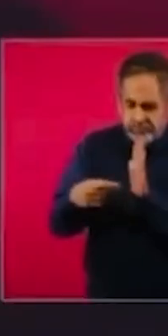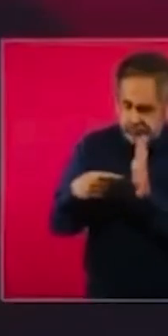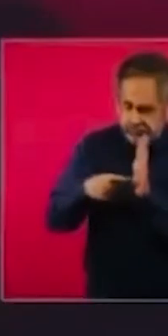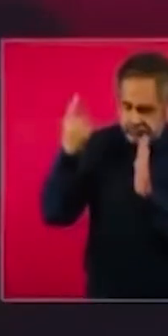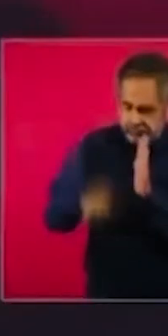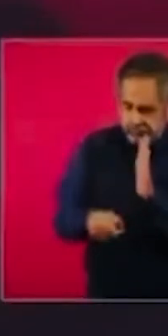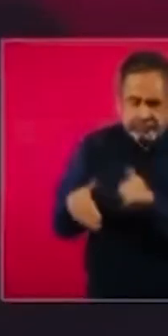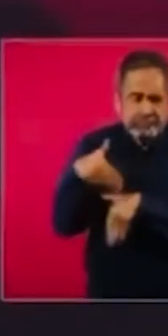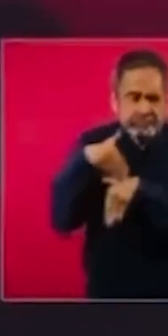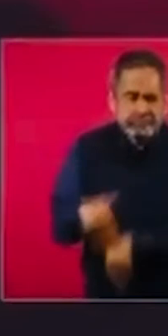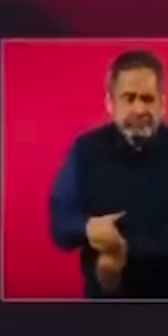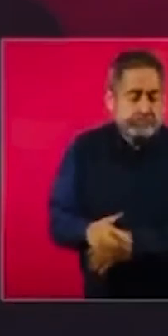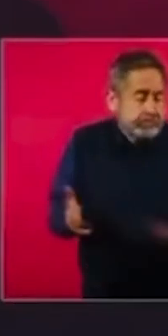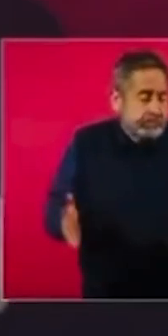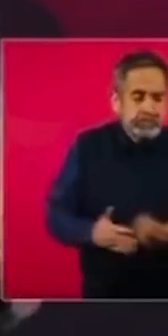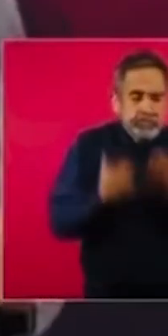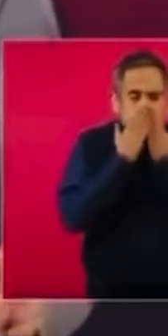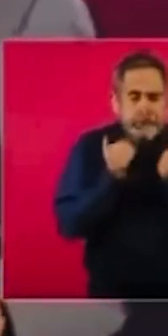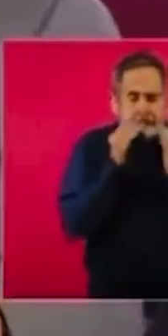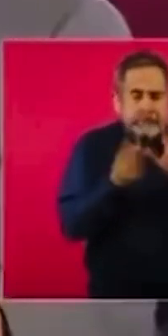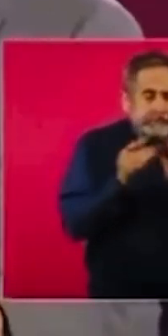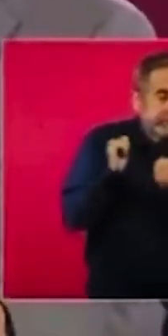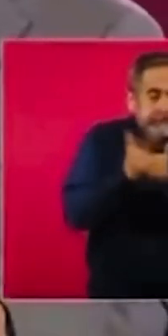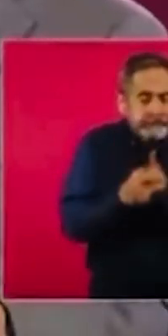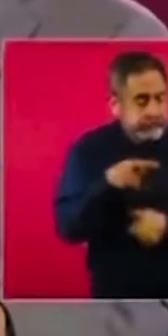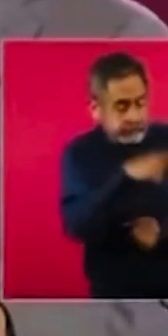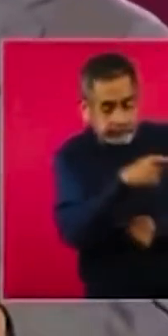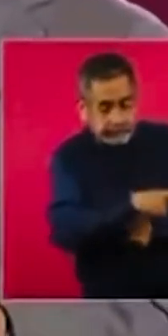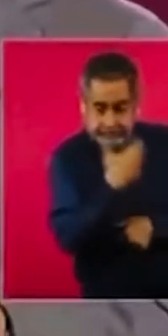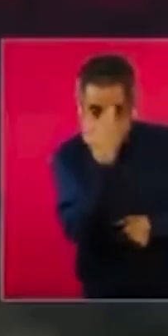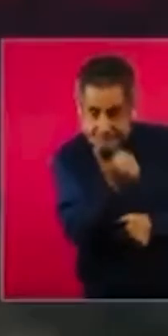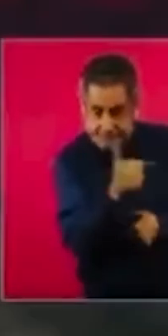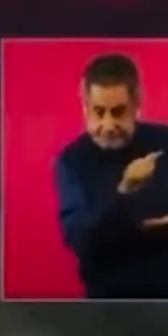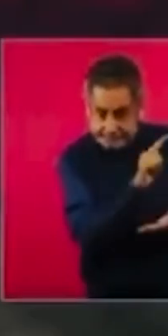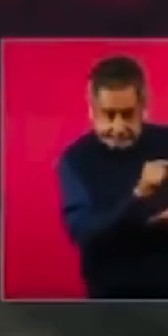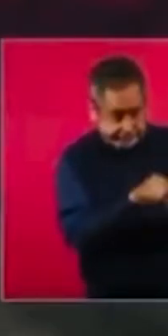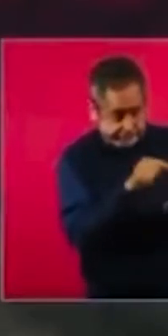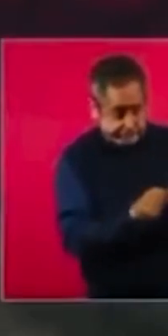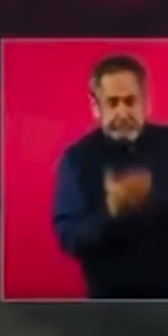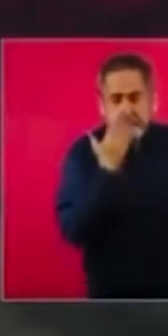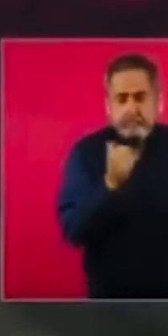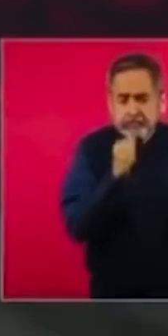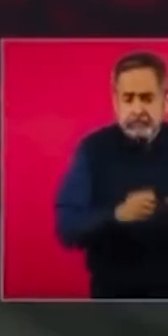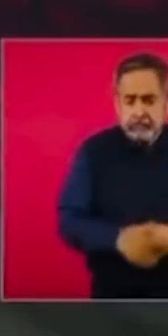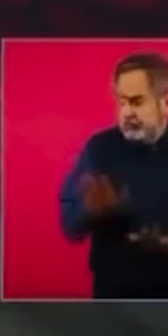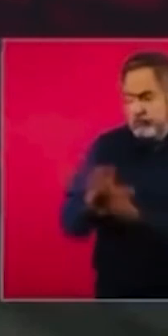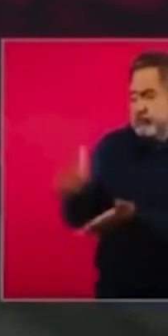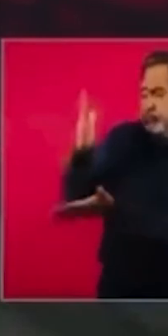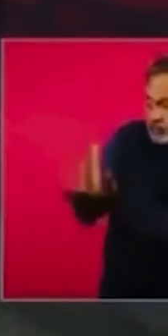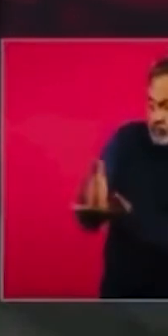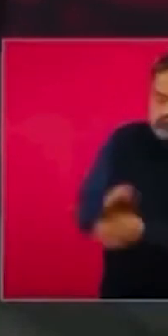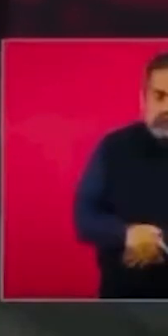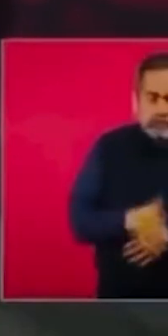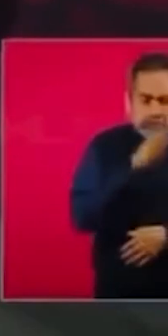de la Federación el pasado domingo 15 de septiembre, previo a las celebraciones por la independencia de México.